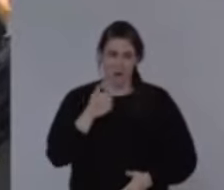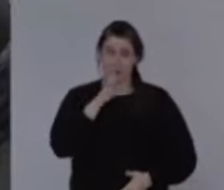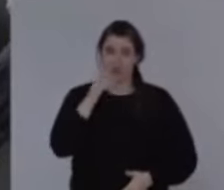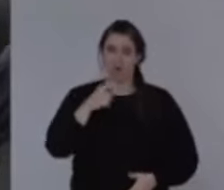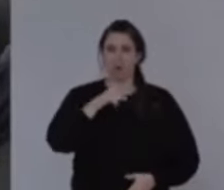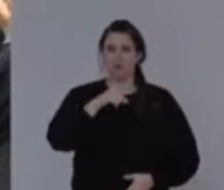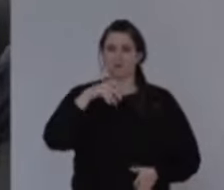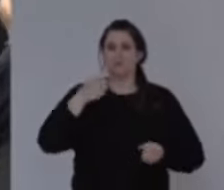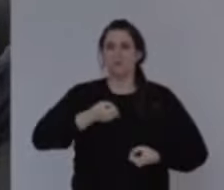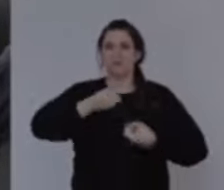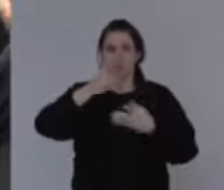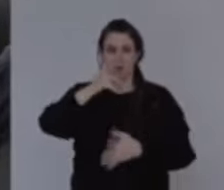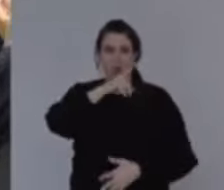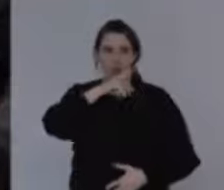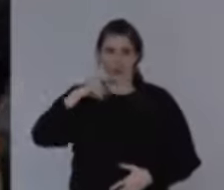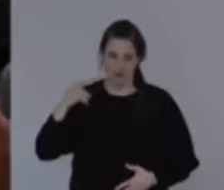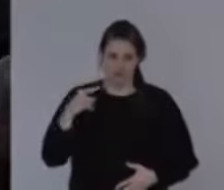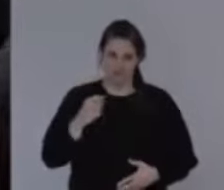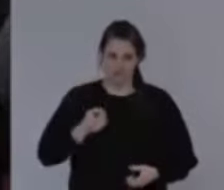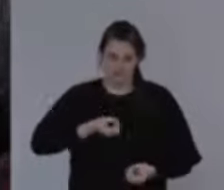dolor.